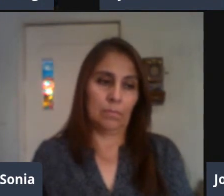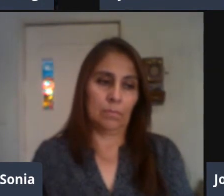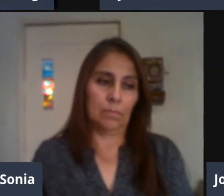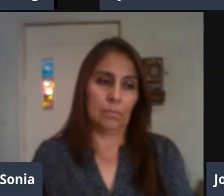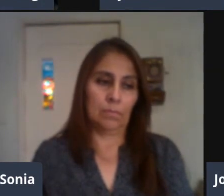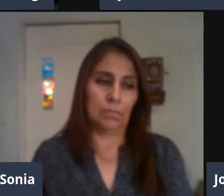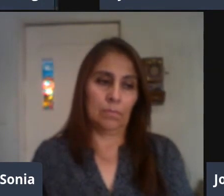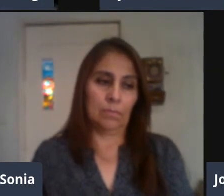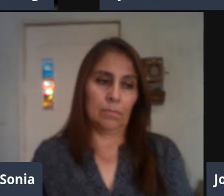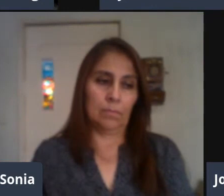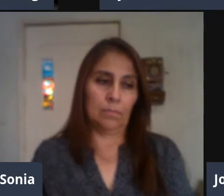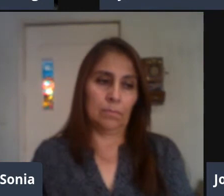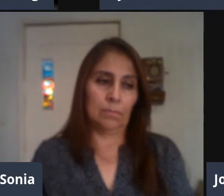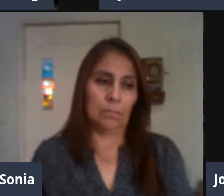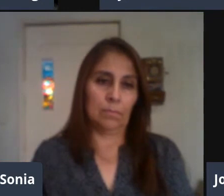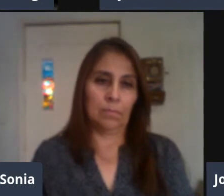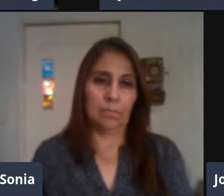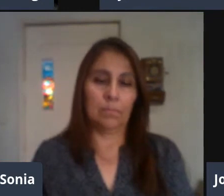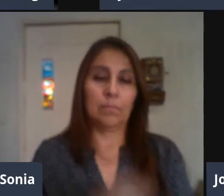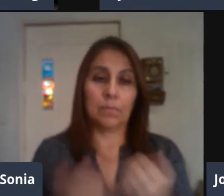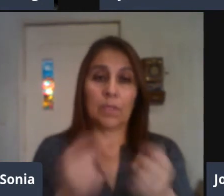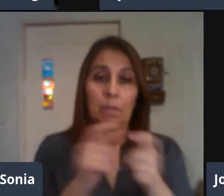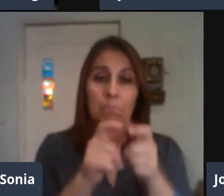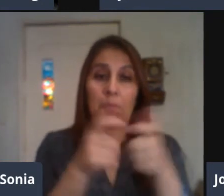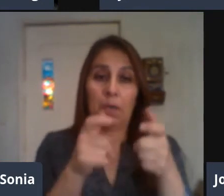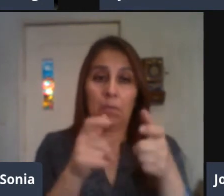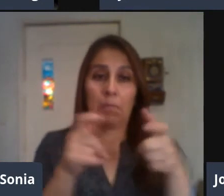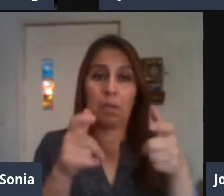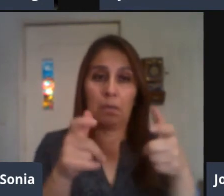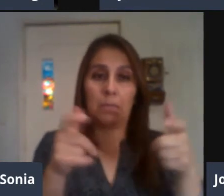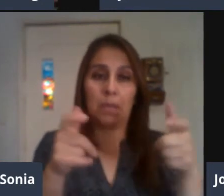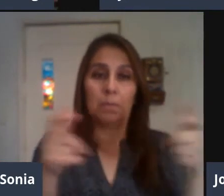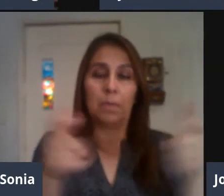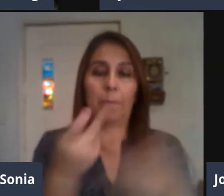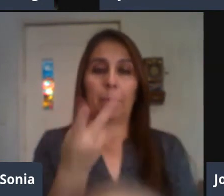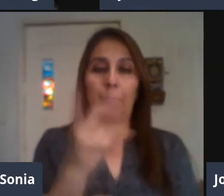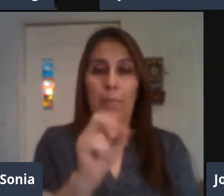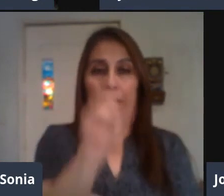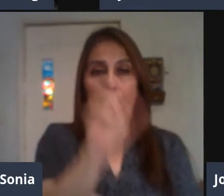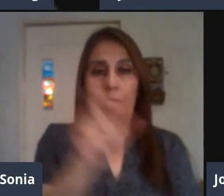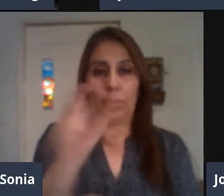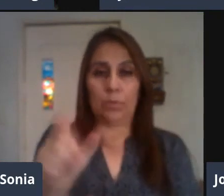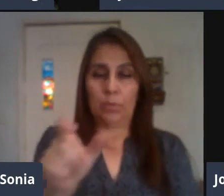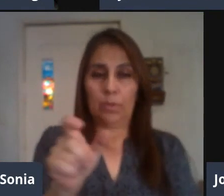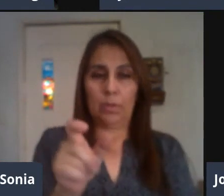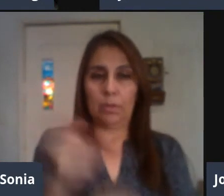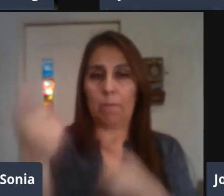y ya se han ido sumando más ya tenemos 20 espectadores